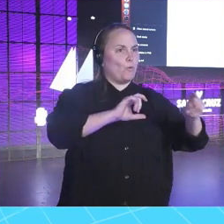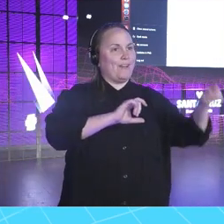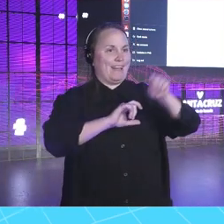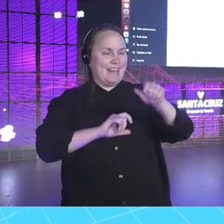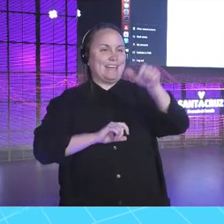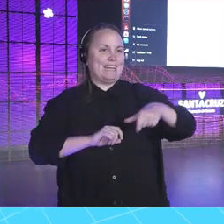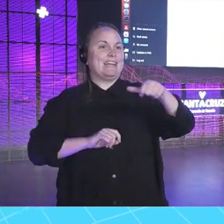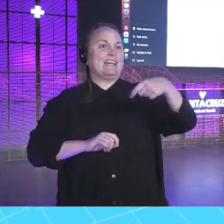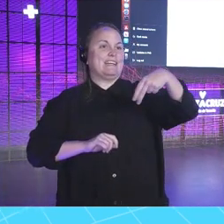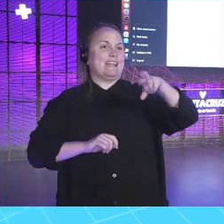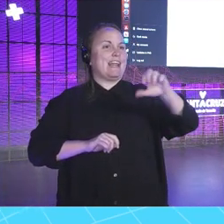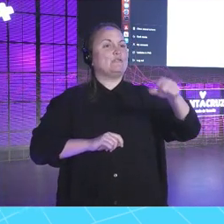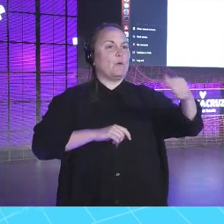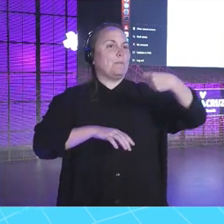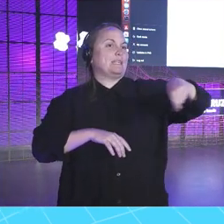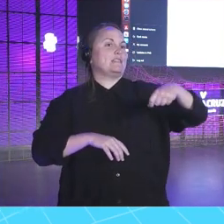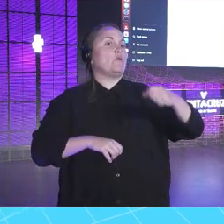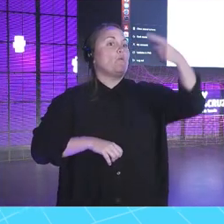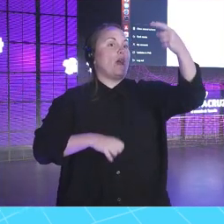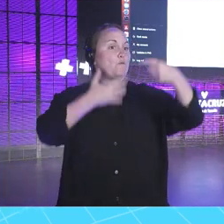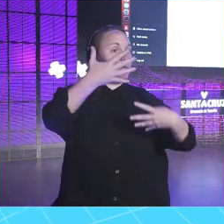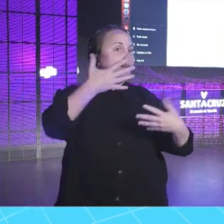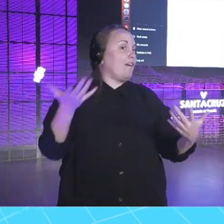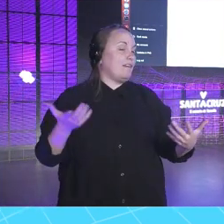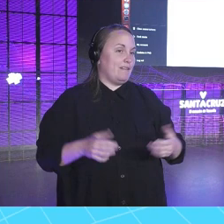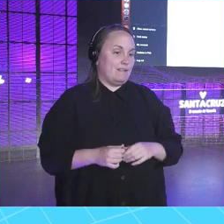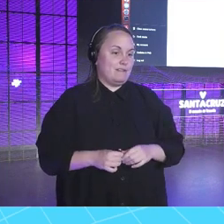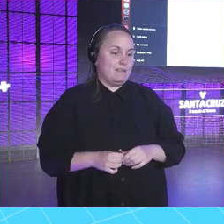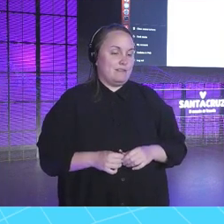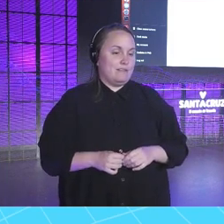nerea eres la presidenta de la 1 a la 9